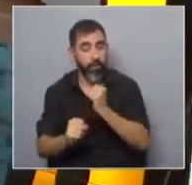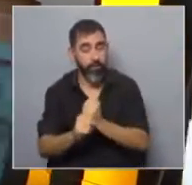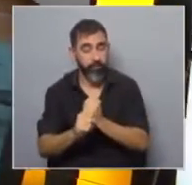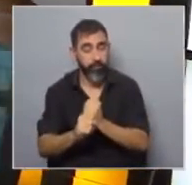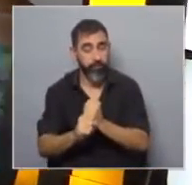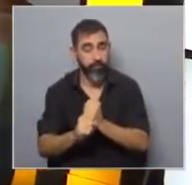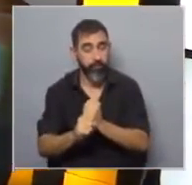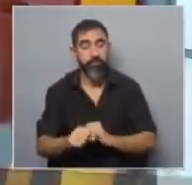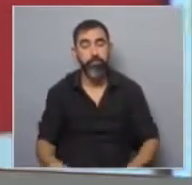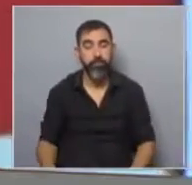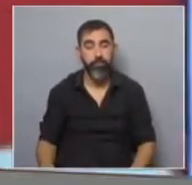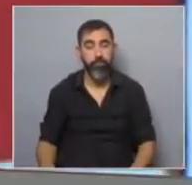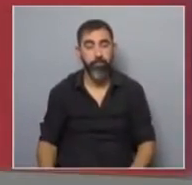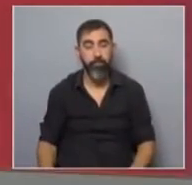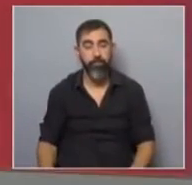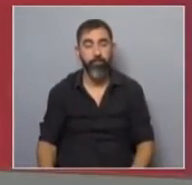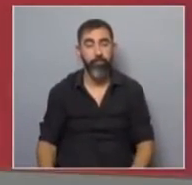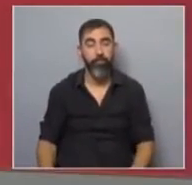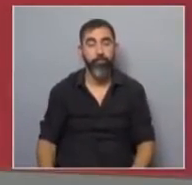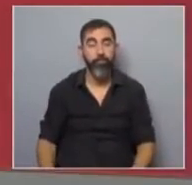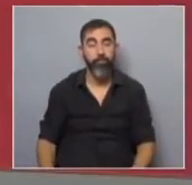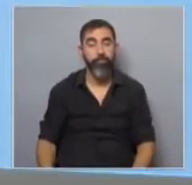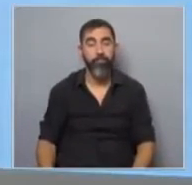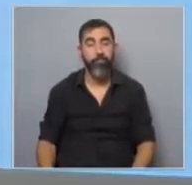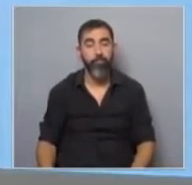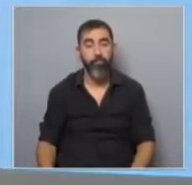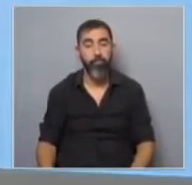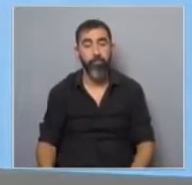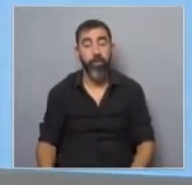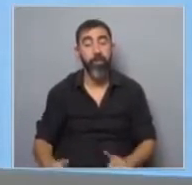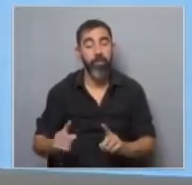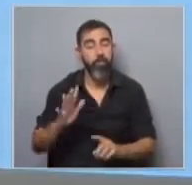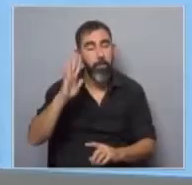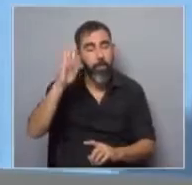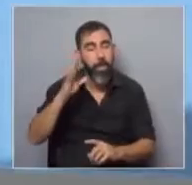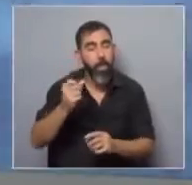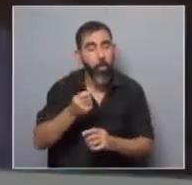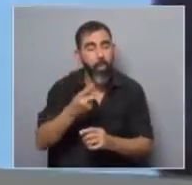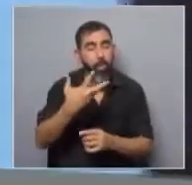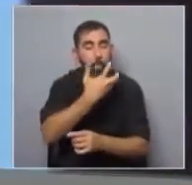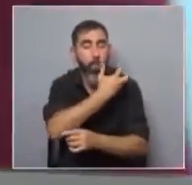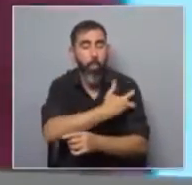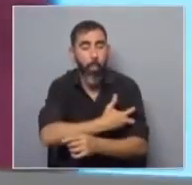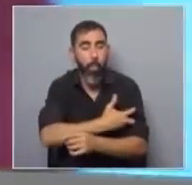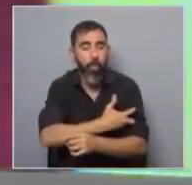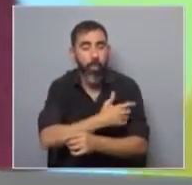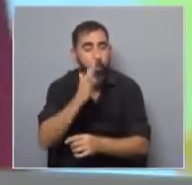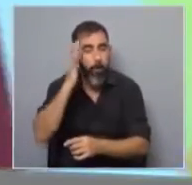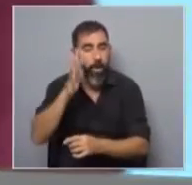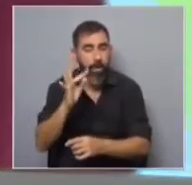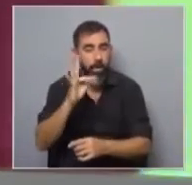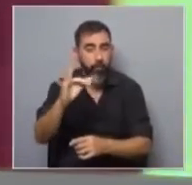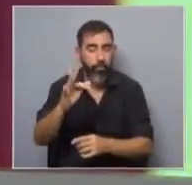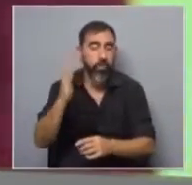menos cobertura, y se estimó cuánto iba a aumentar la pobreza y se sabía cuántas eran